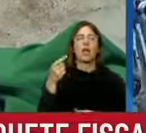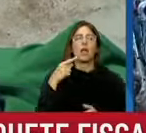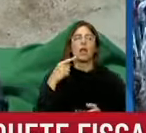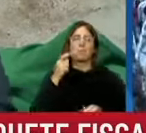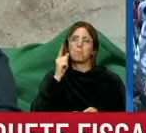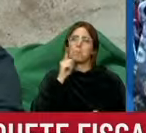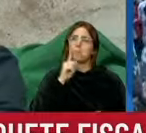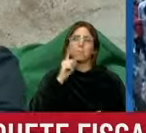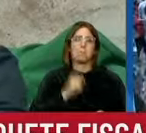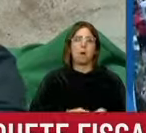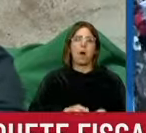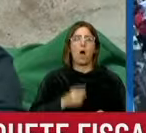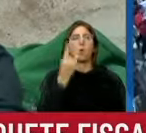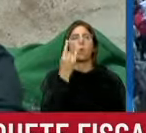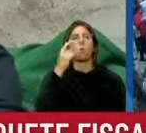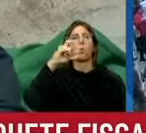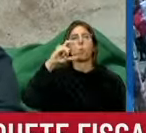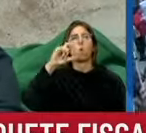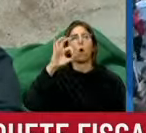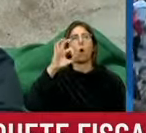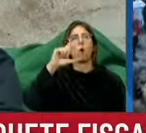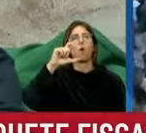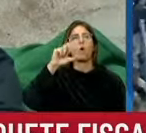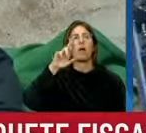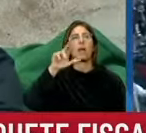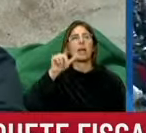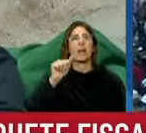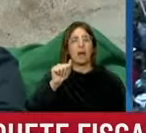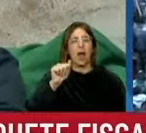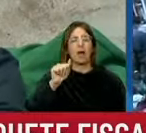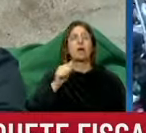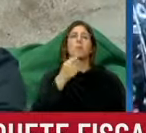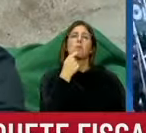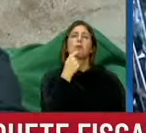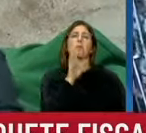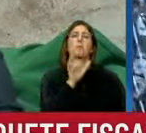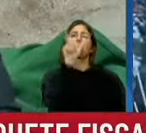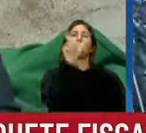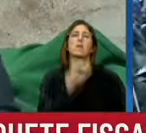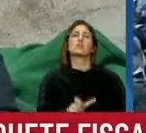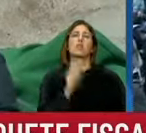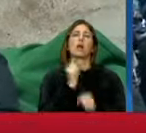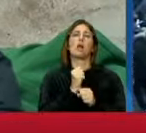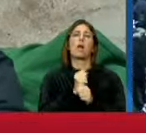No podés. Pero me parece a mí, ¿no? ¿Qué sé yo? Por ahí yo me equivoco.